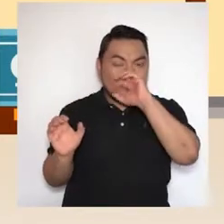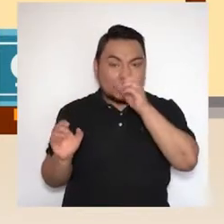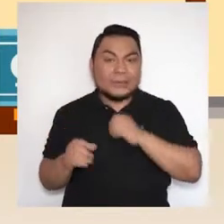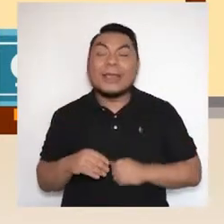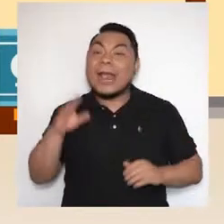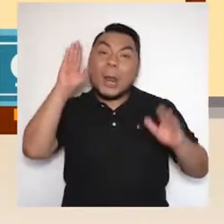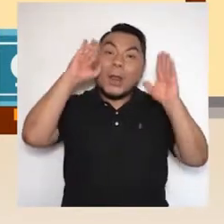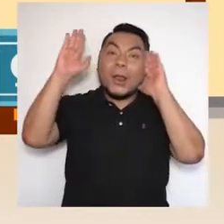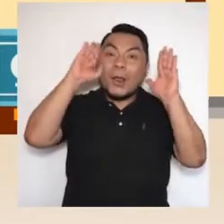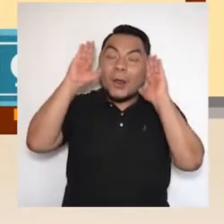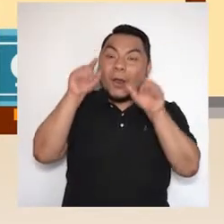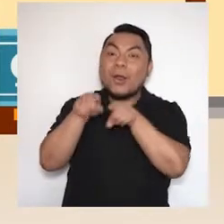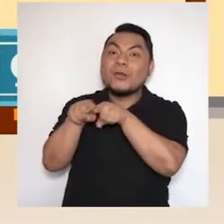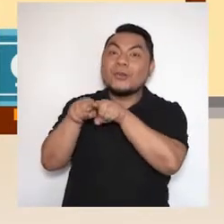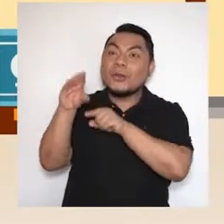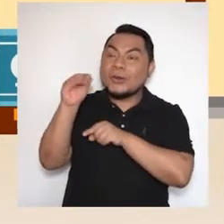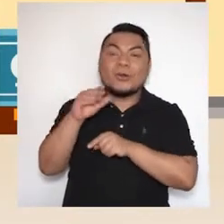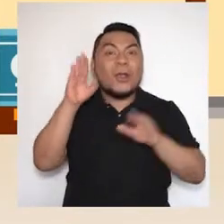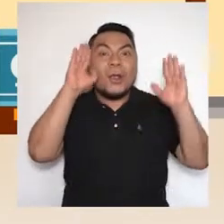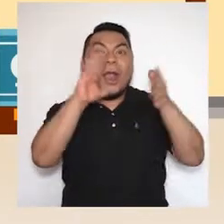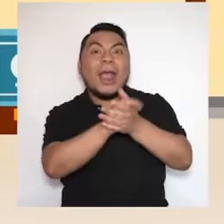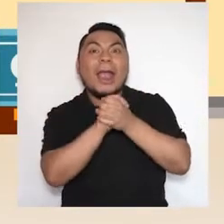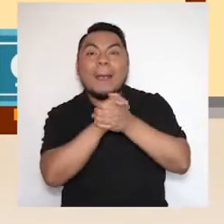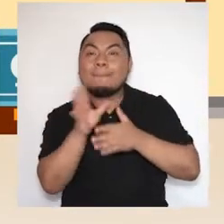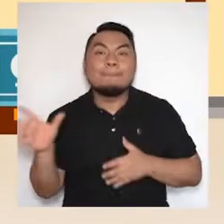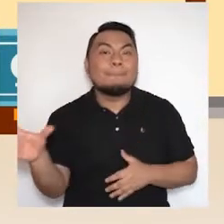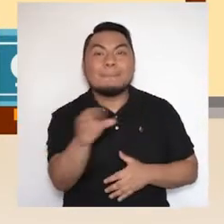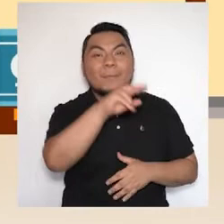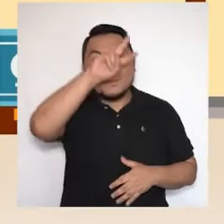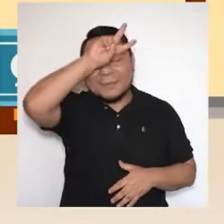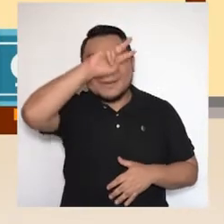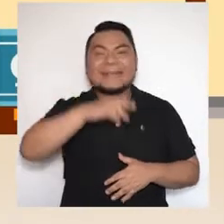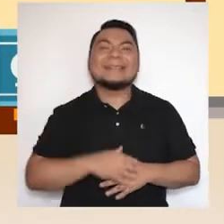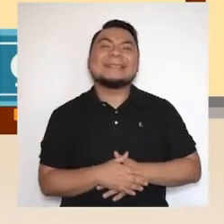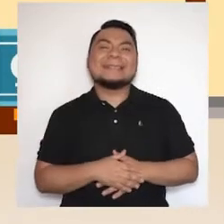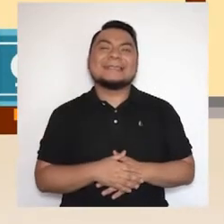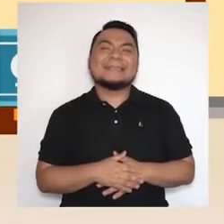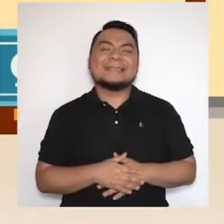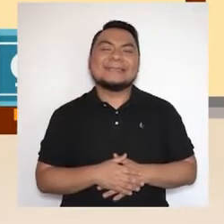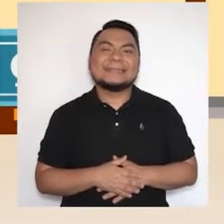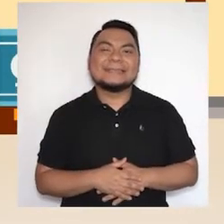¡Chirrín! Hola, Calcetín. Hola, amigos y amigas de todo el Perú.